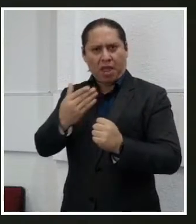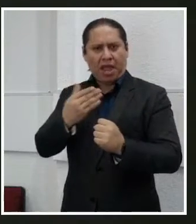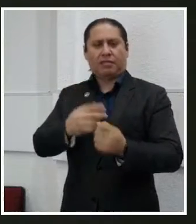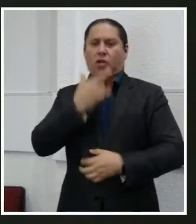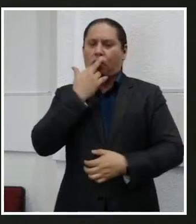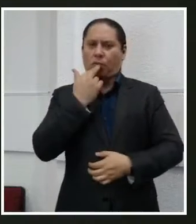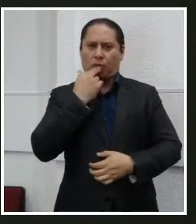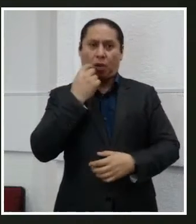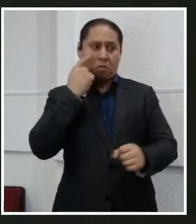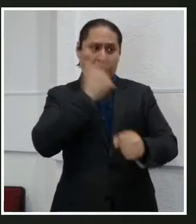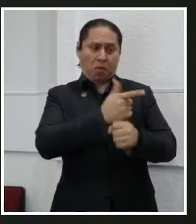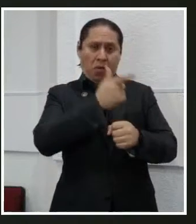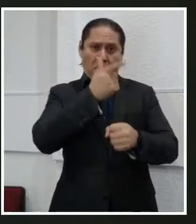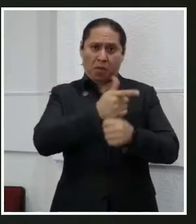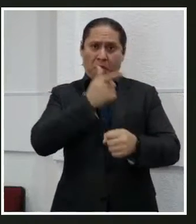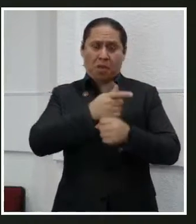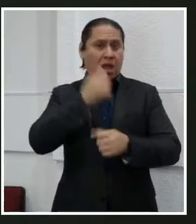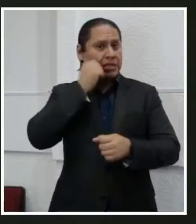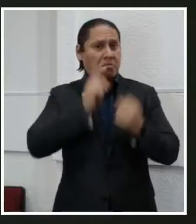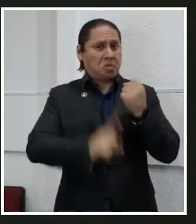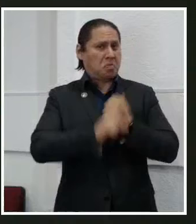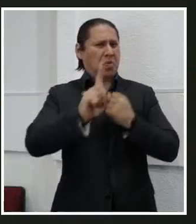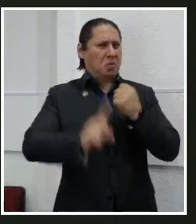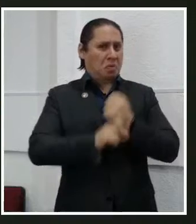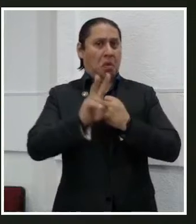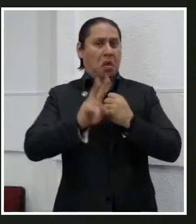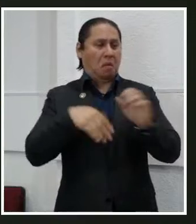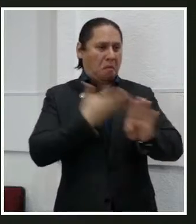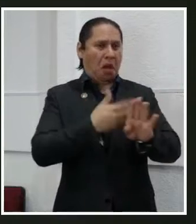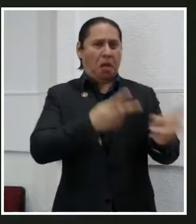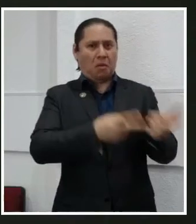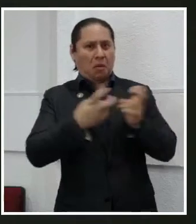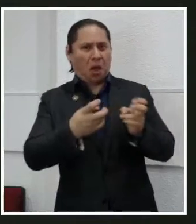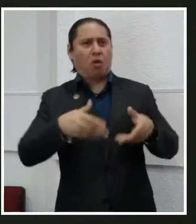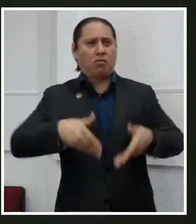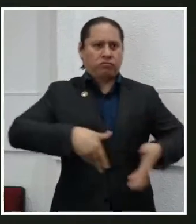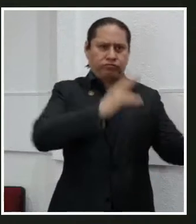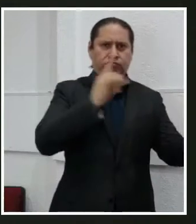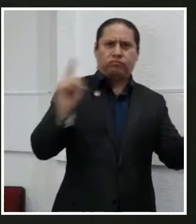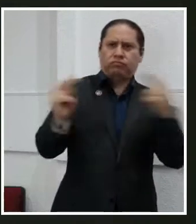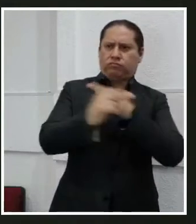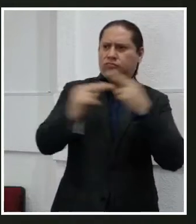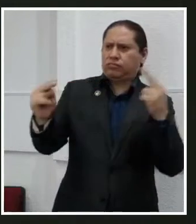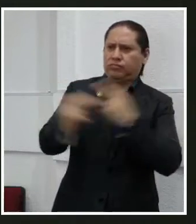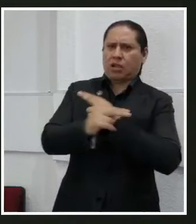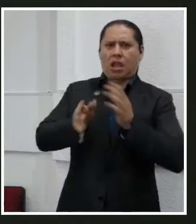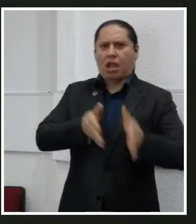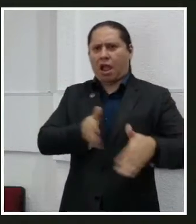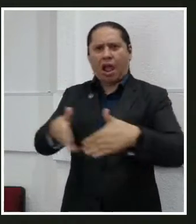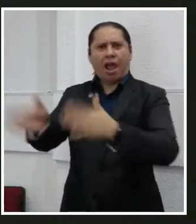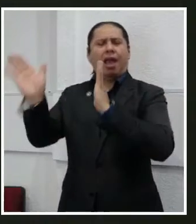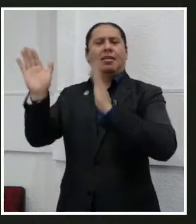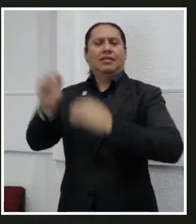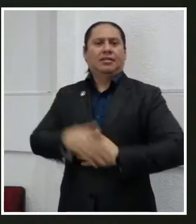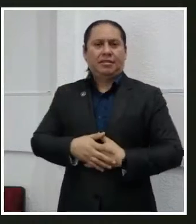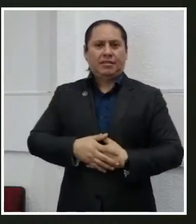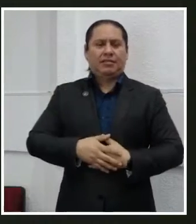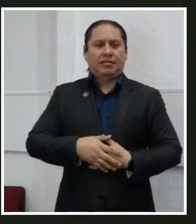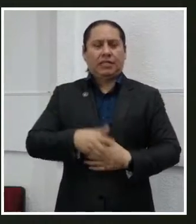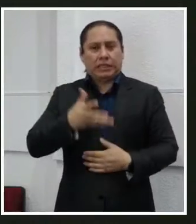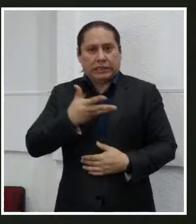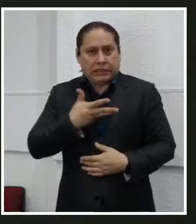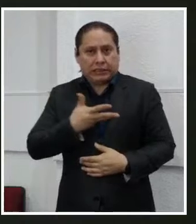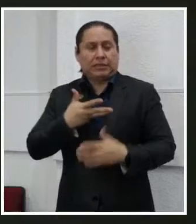rojos detectados en las calles, avenidas, bulevares, caminos, carreteras, que